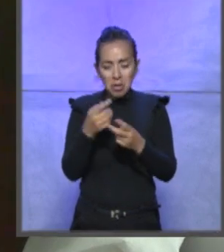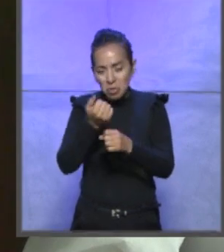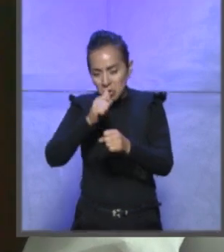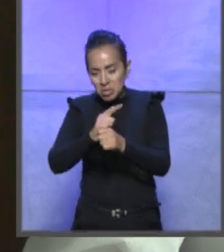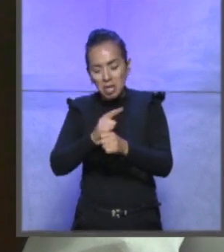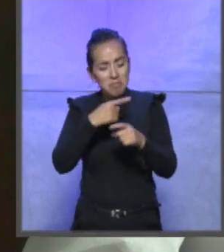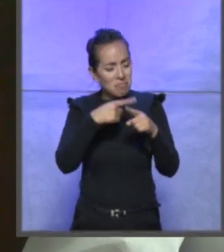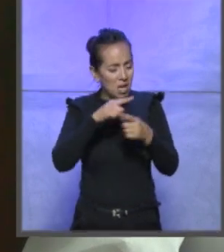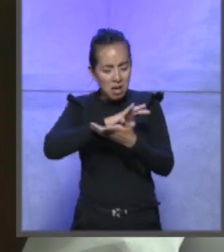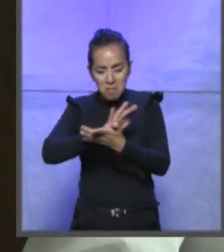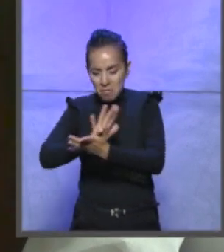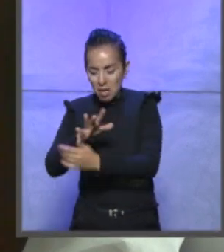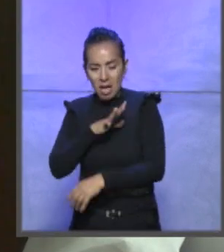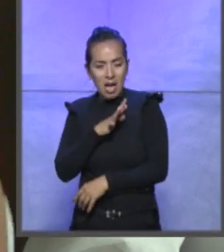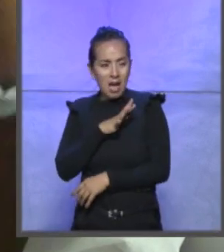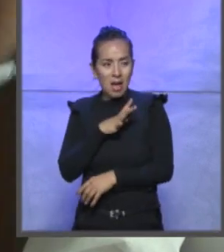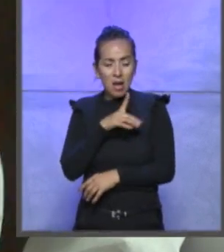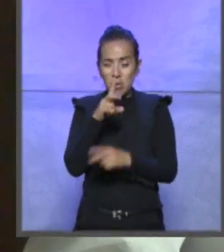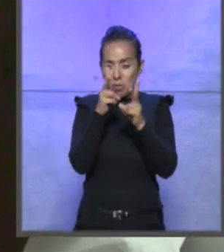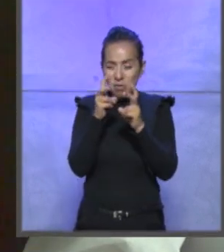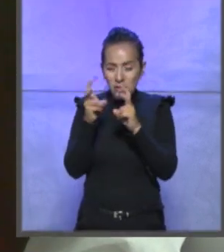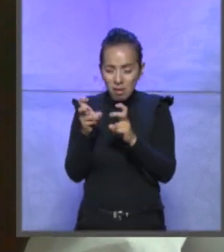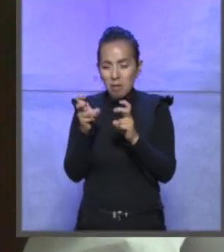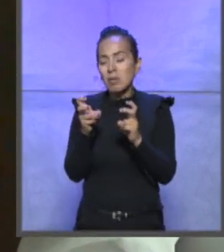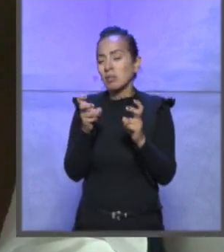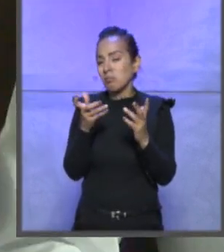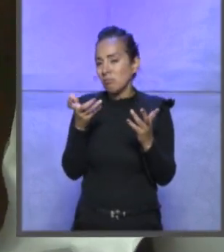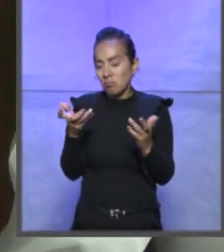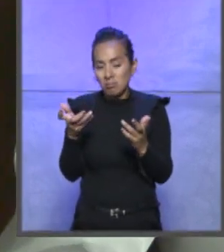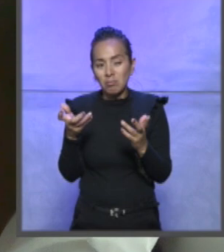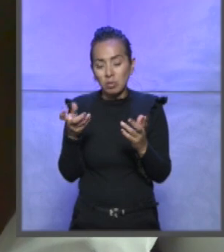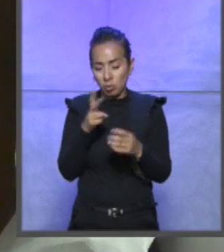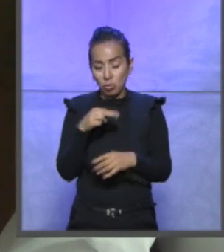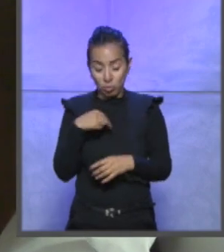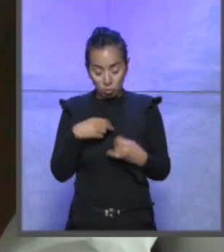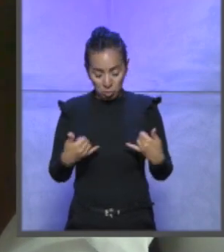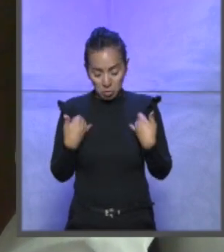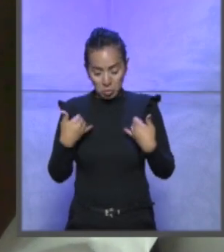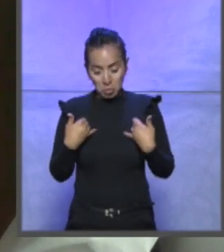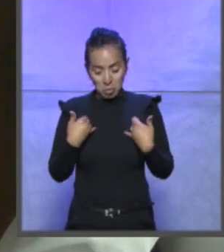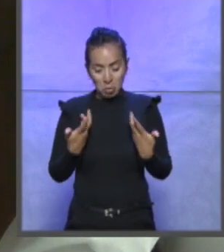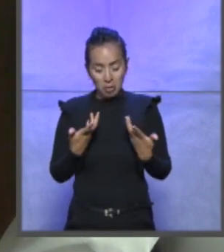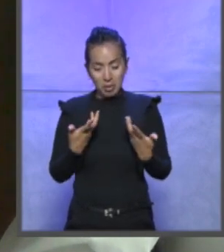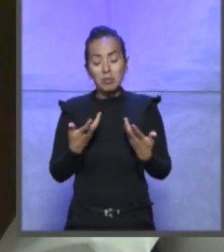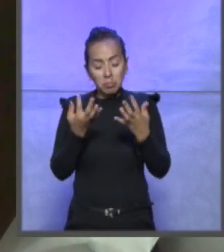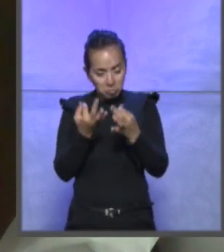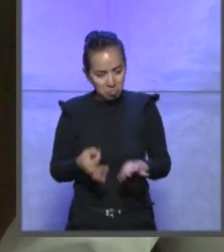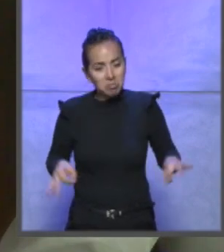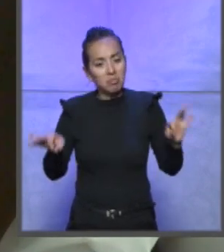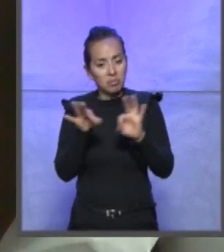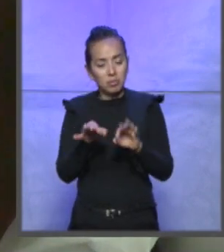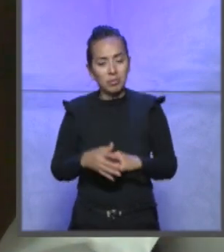el ámbito social, etcétera. Hay muchos temas o factores en el cual somos relevantes